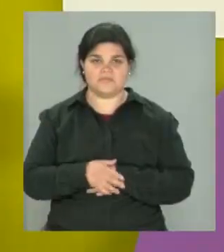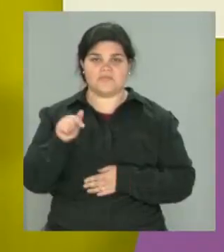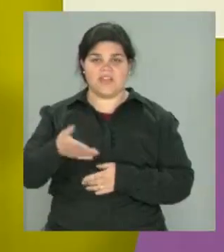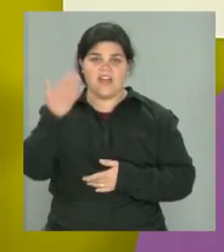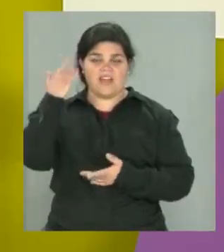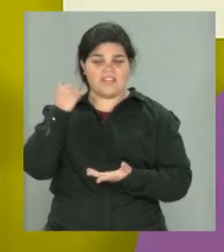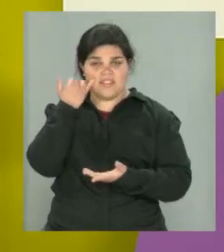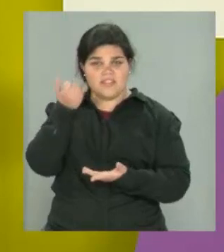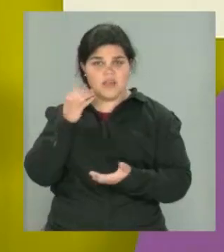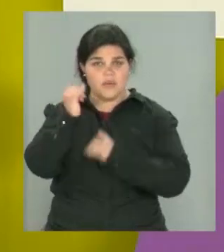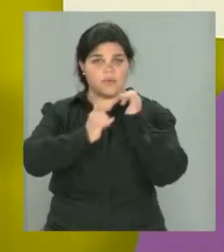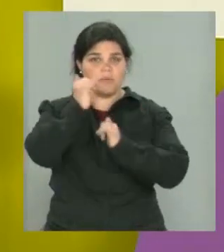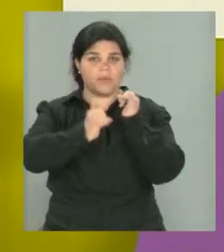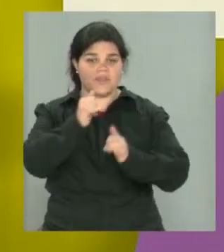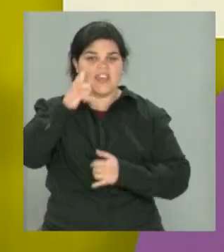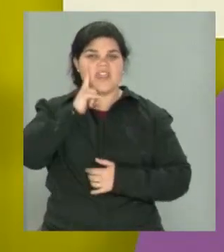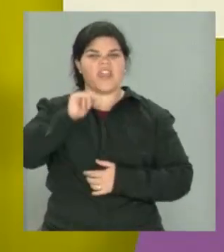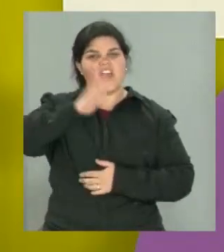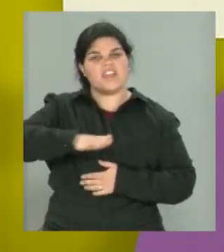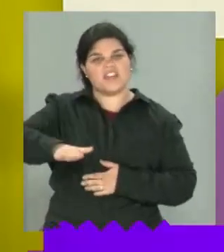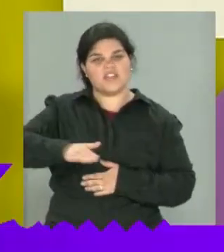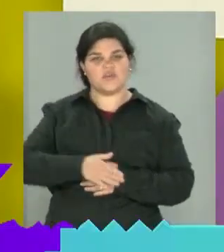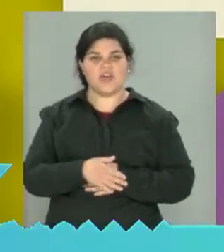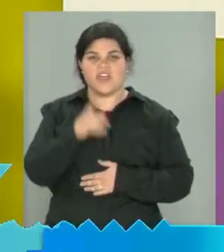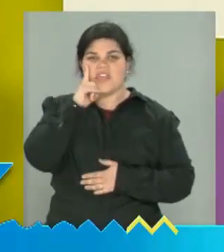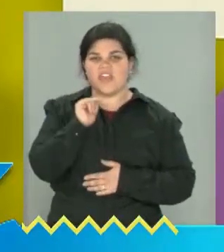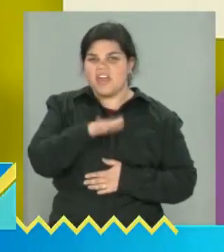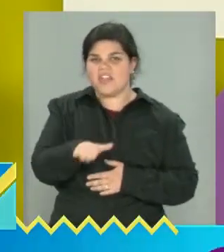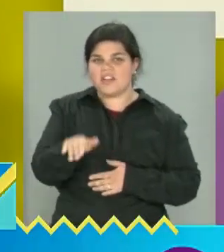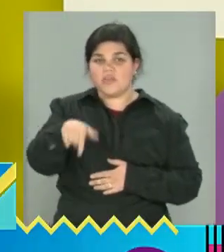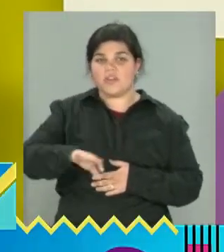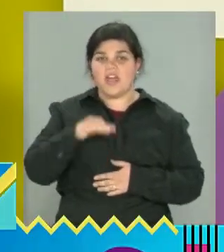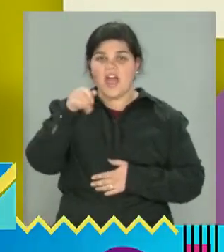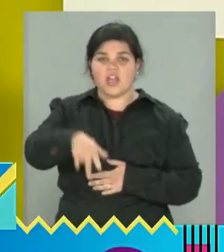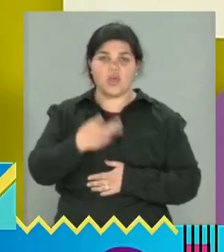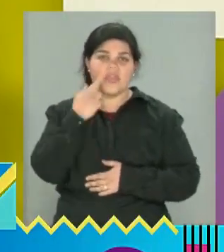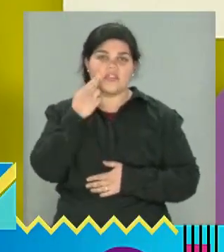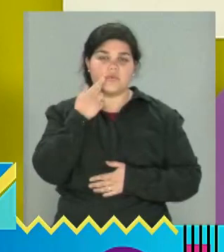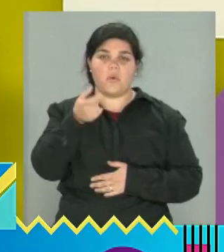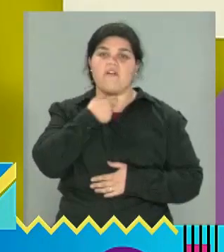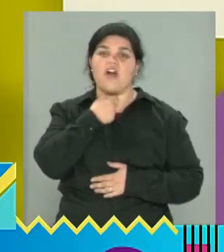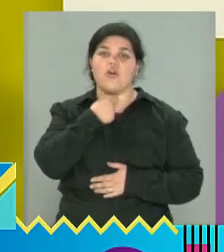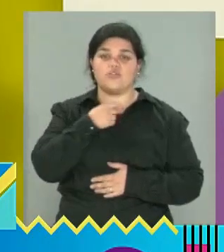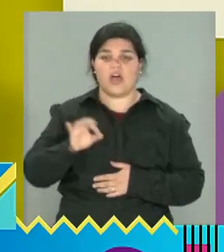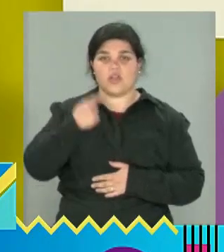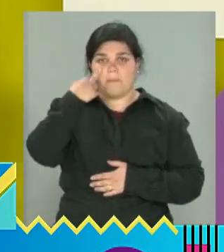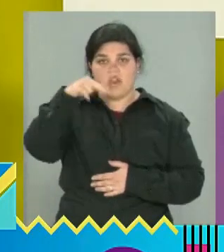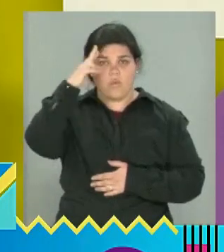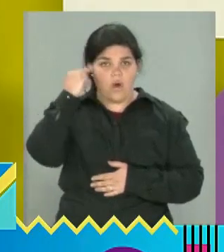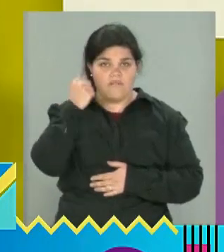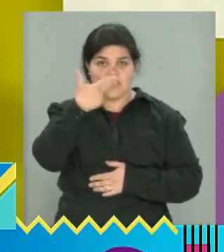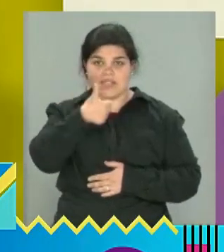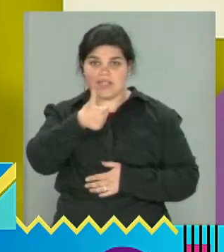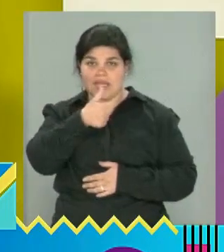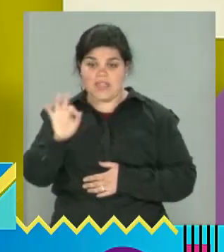Decíamos al principio del programa que vamos a hablar del Día del Niño, pero el Día del Niño en nuestro país este año se festeja el 19 de agosto. Desde 1960 que